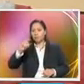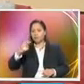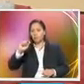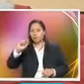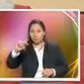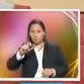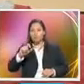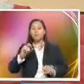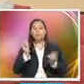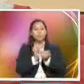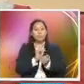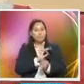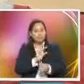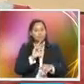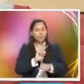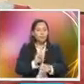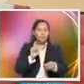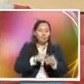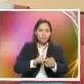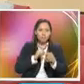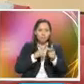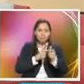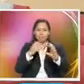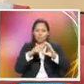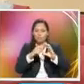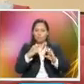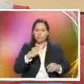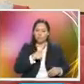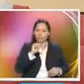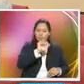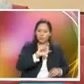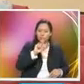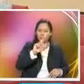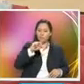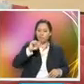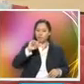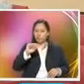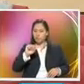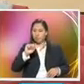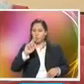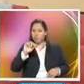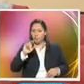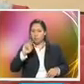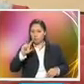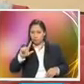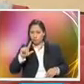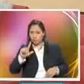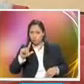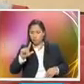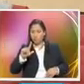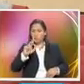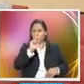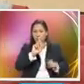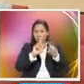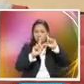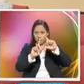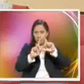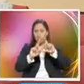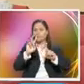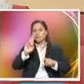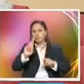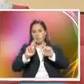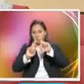www.iedf.org.mx. También pueden seguirme en Twitter, soy @DaniaRabel, D-I-R con mayúscula, y mi cuenta